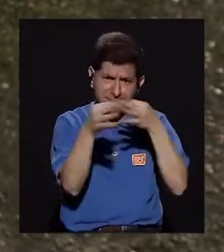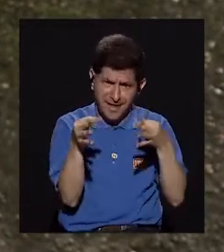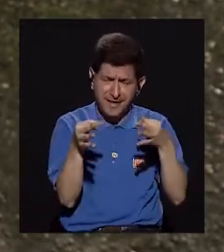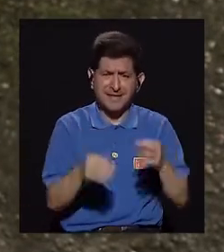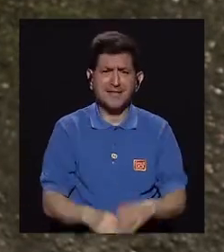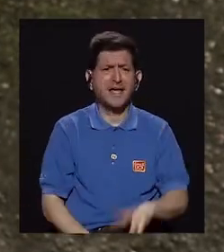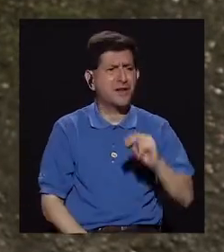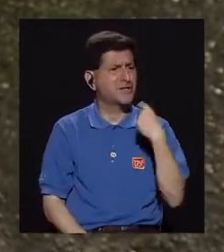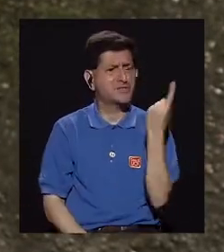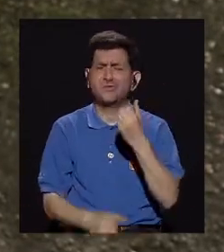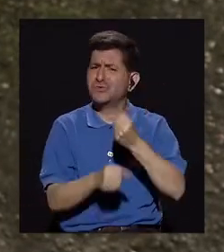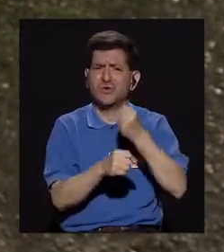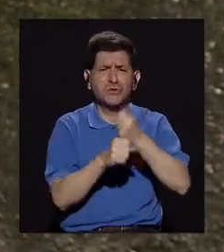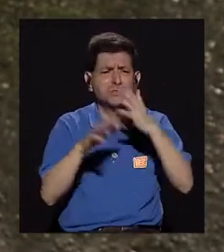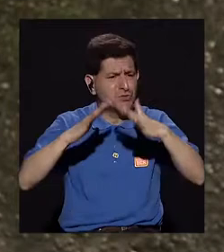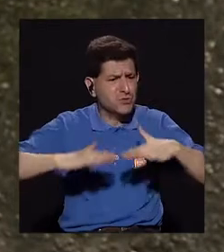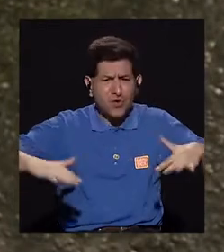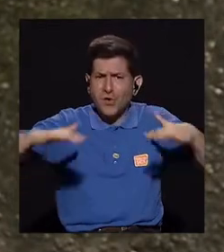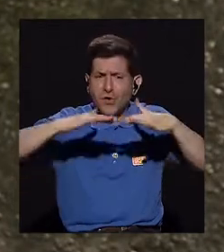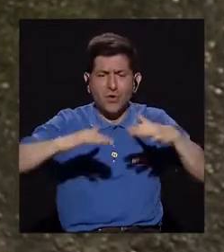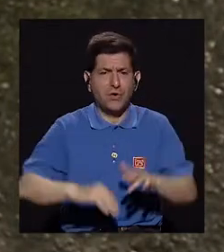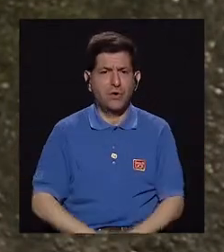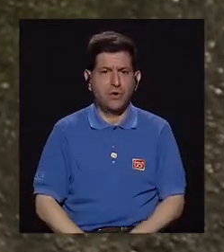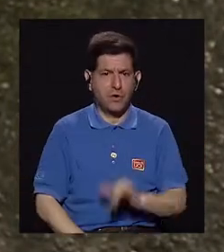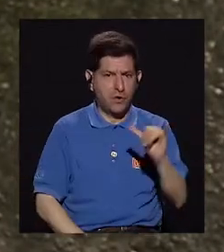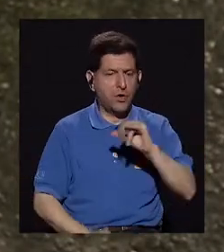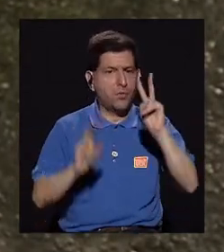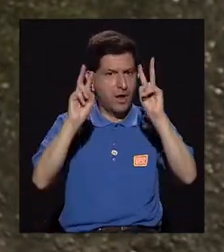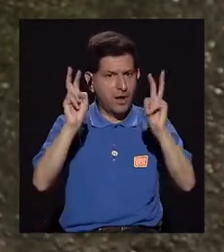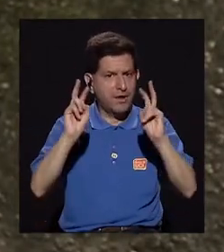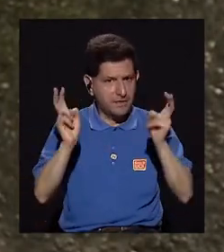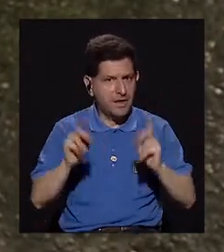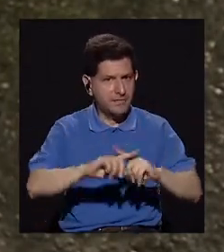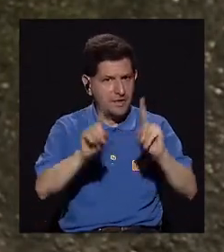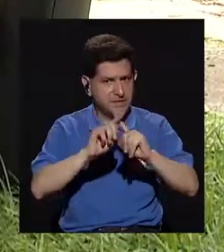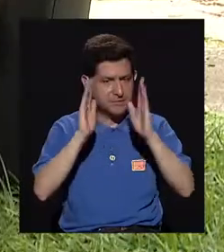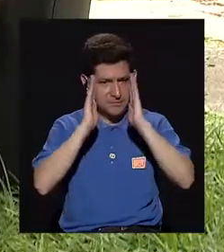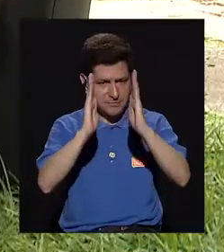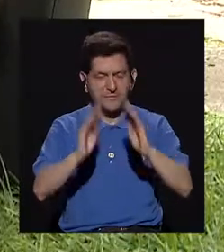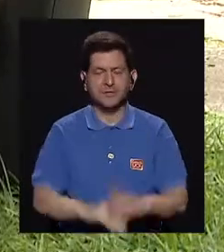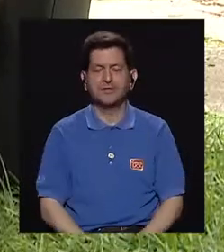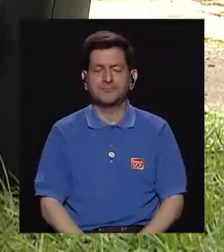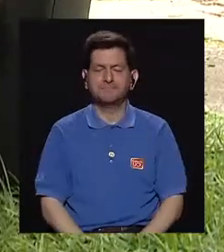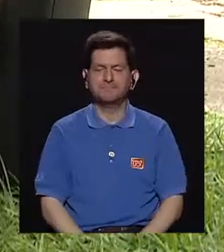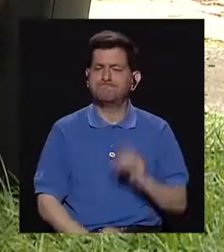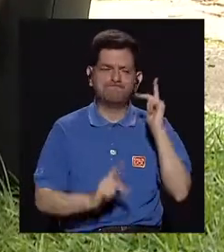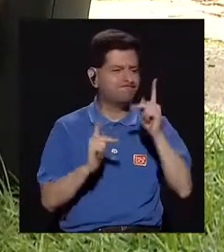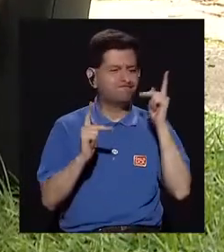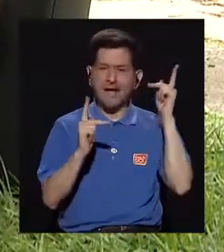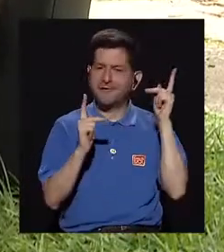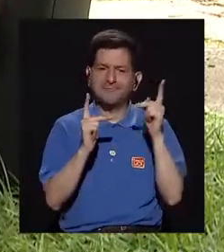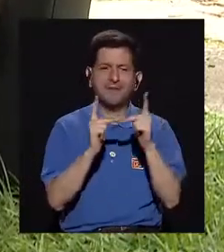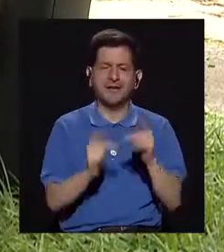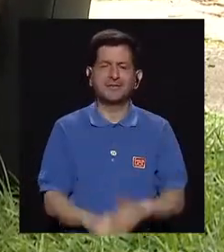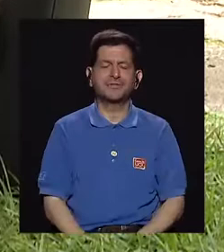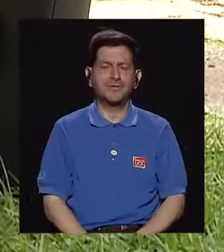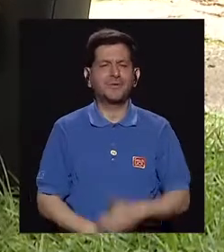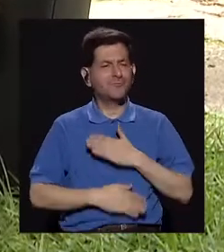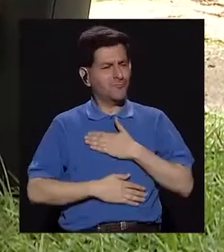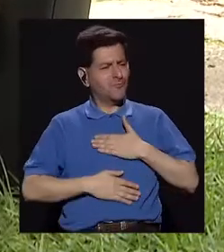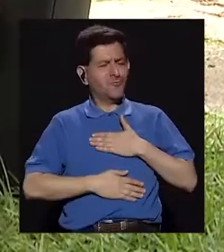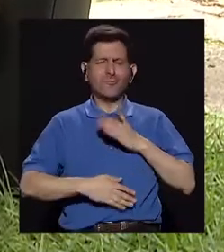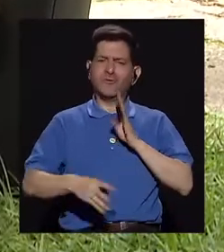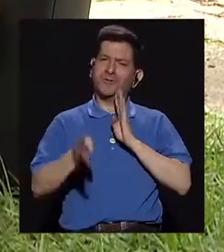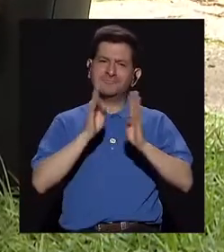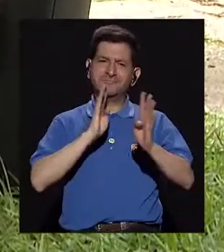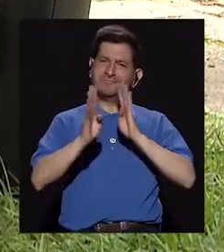pues, no solo trabajamos sobre el espacio, sino que trabajamos estos temas también. Perfecto. Bueno, Mario, de verdad que ha sido muy agradable haber